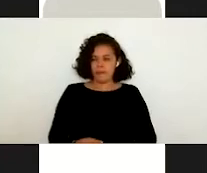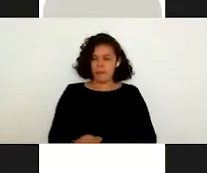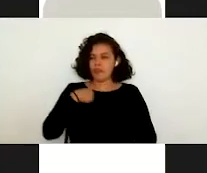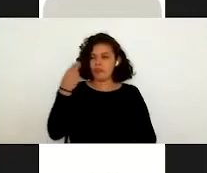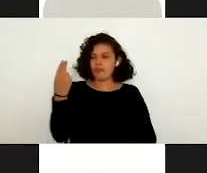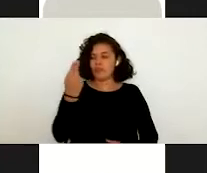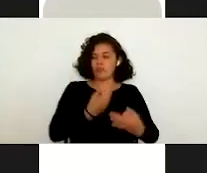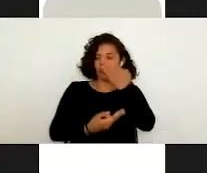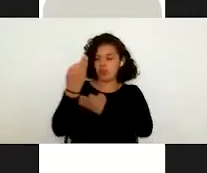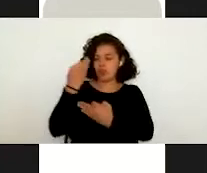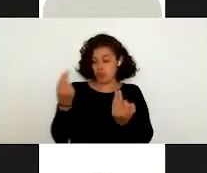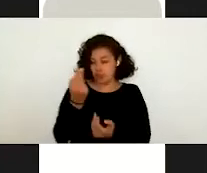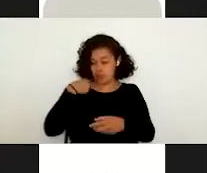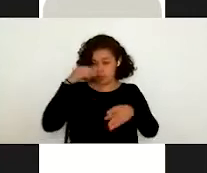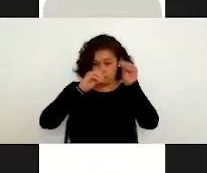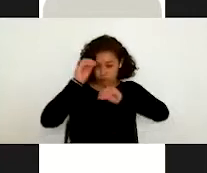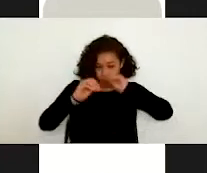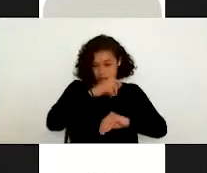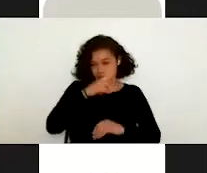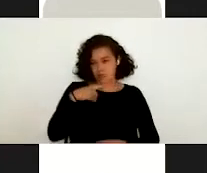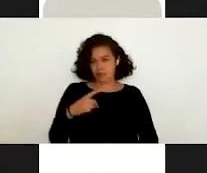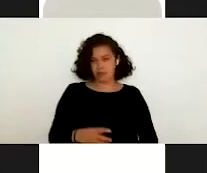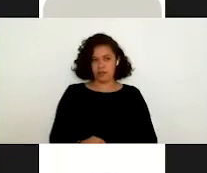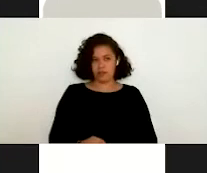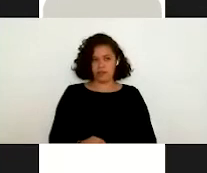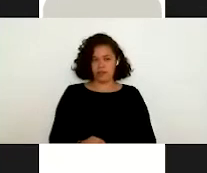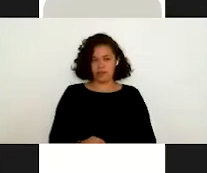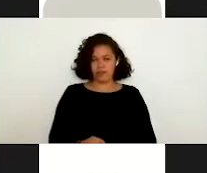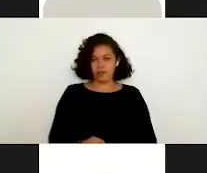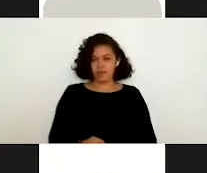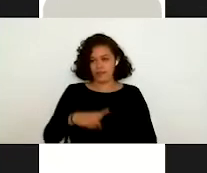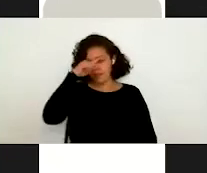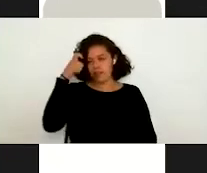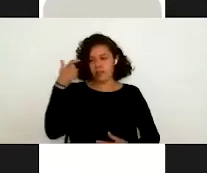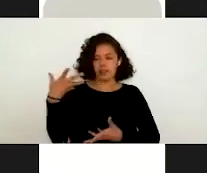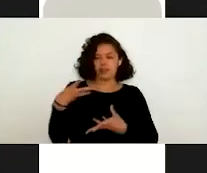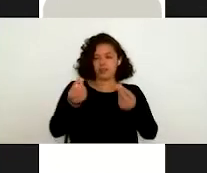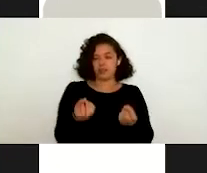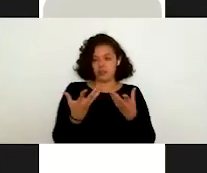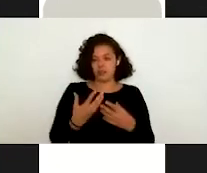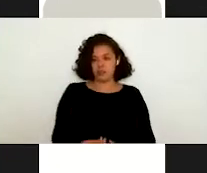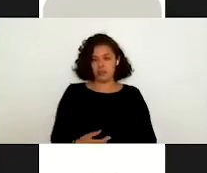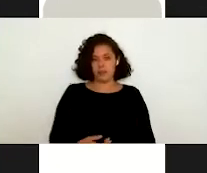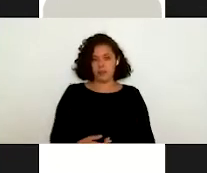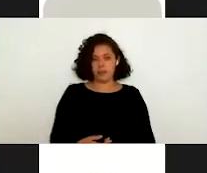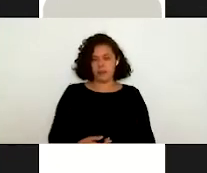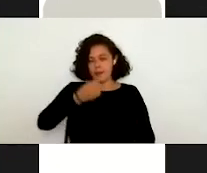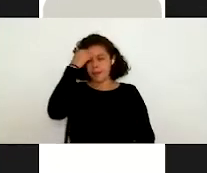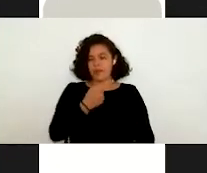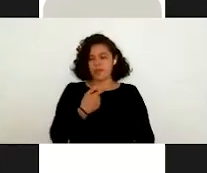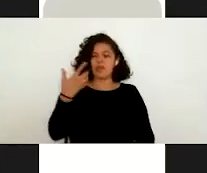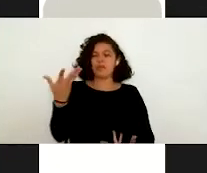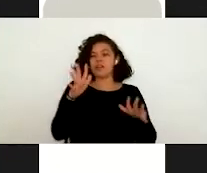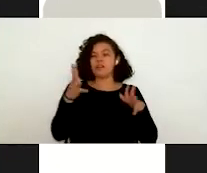necesitemos tienen que ser colocados en la parte del presupuesto para poder realizar una estimación